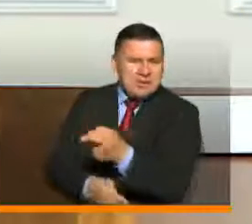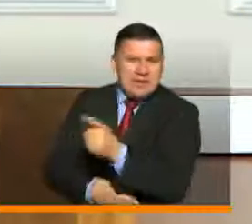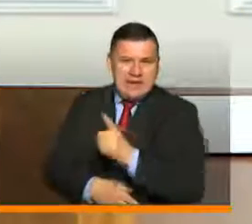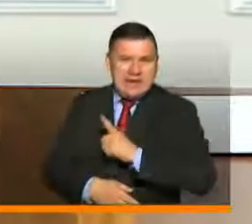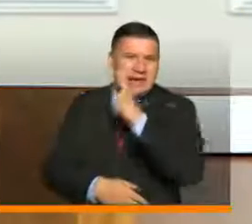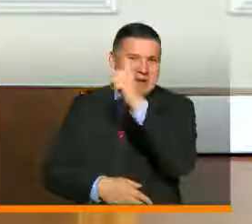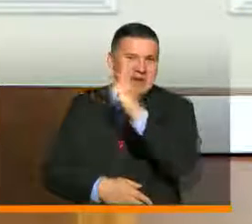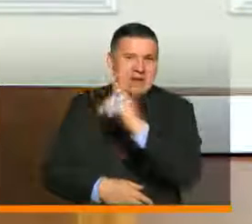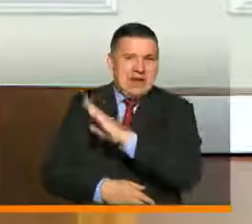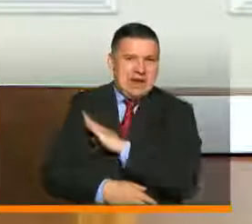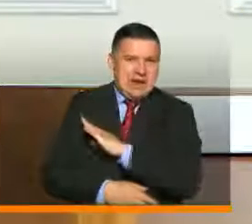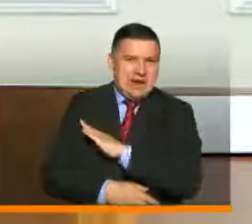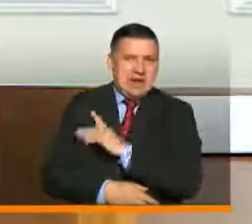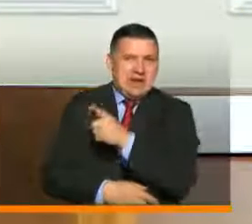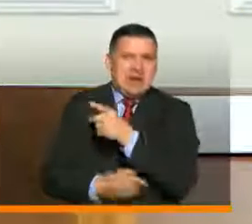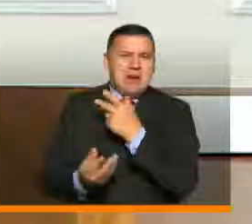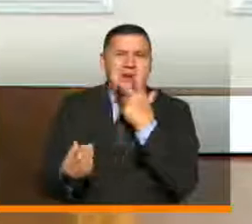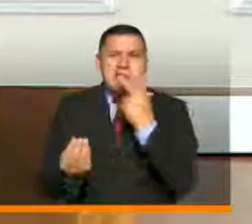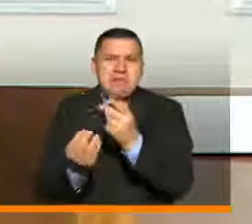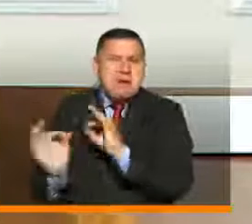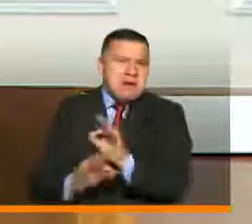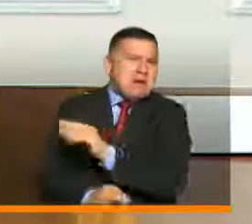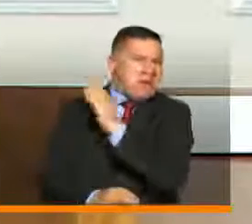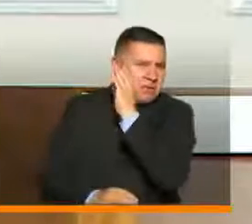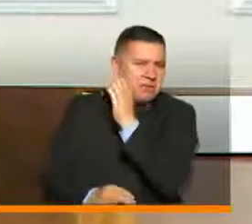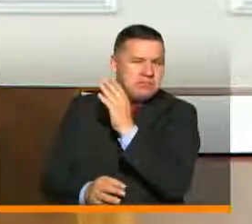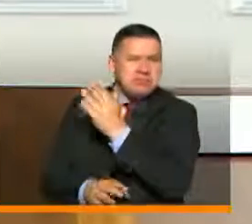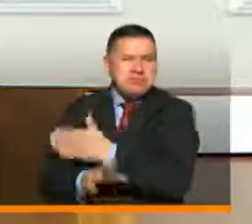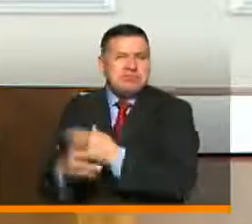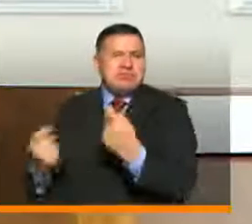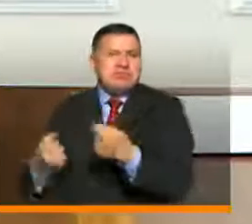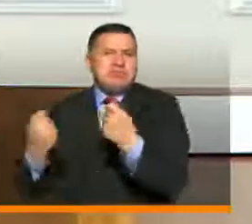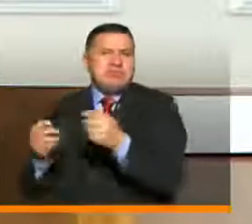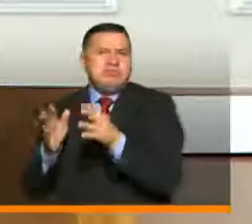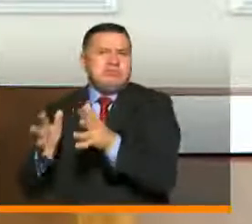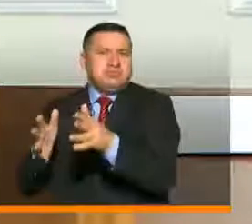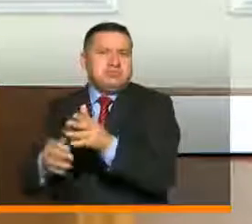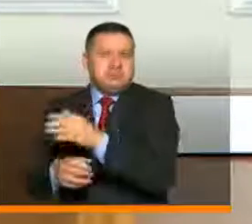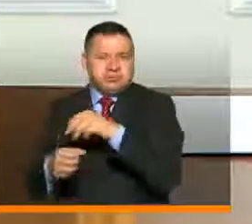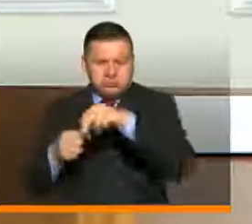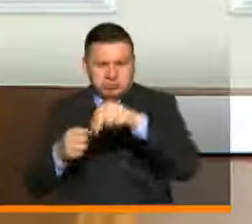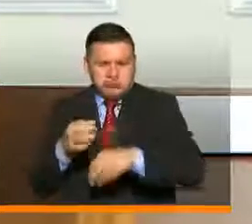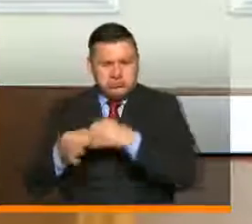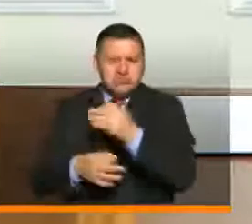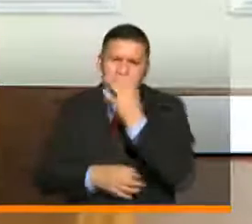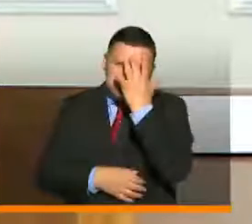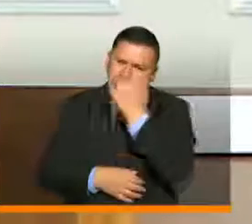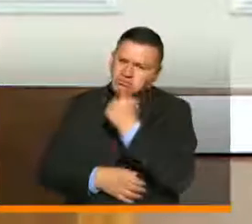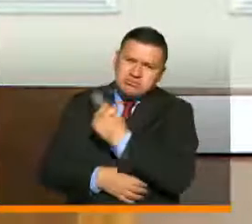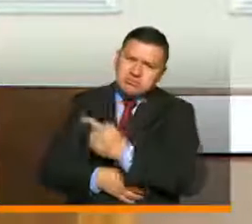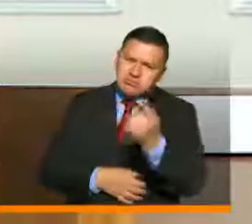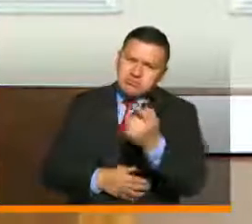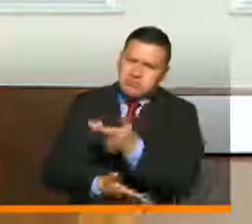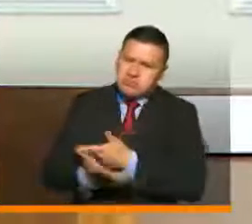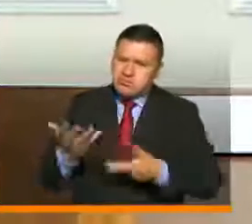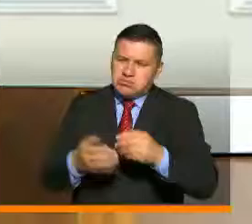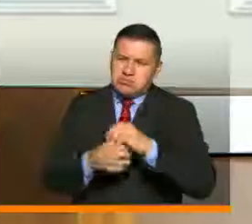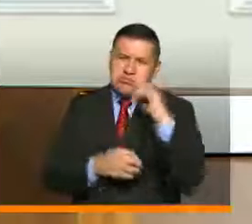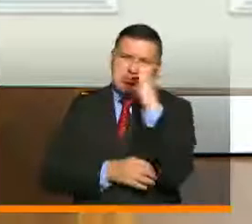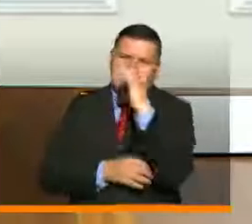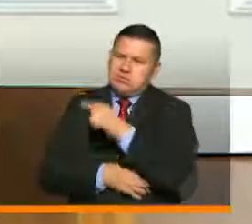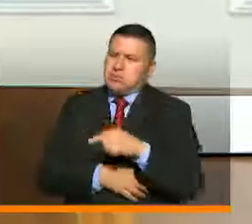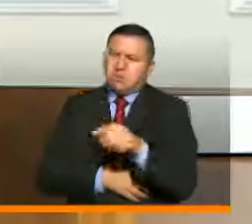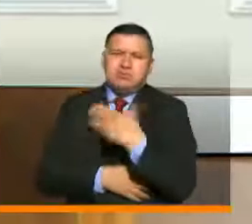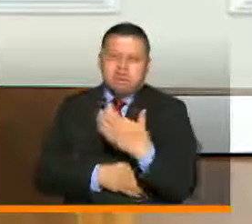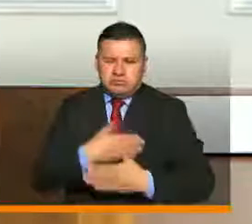liderando este proceso de vacunación pero al mismo tiempo ha hecho una labor pedagógica para que la ciudadanía se cuide porque no le comparte los colombianos